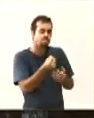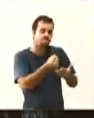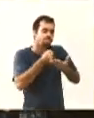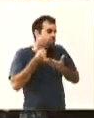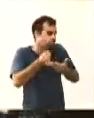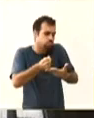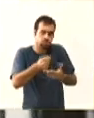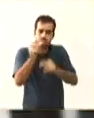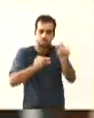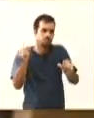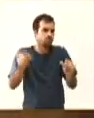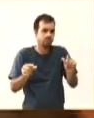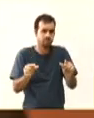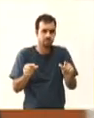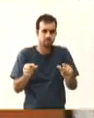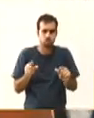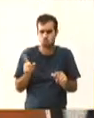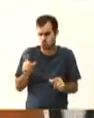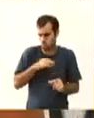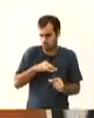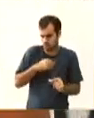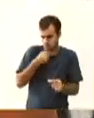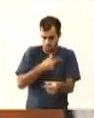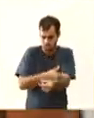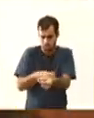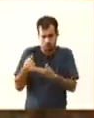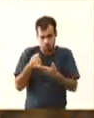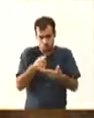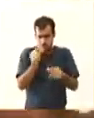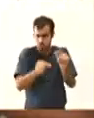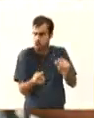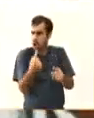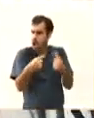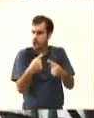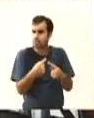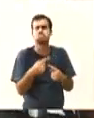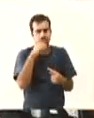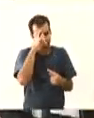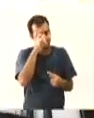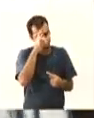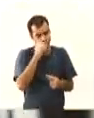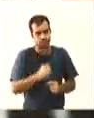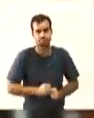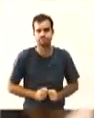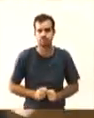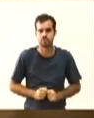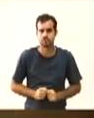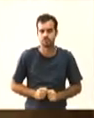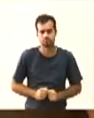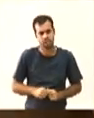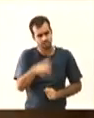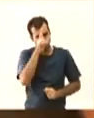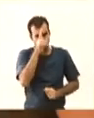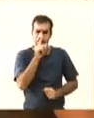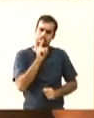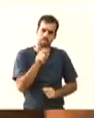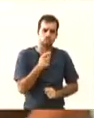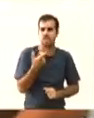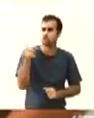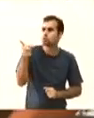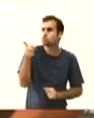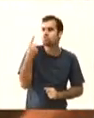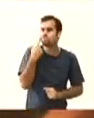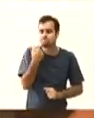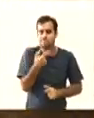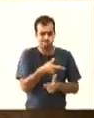vidas. ¿Sientes que apoyas al país con esta donación tuya? Claro, claro. Y doctora, coménteme, ¿qué significa para usted